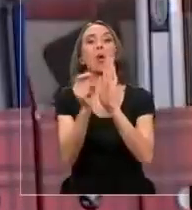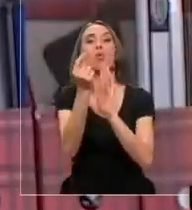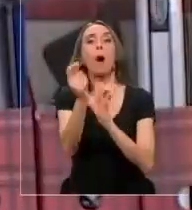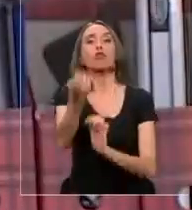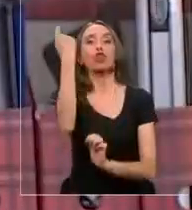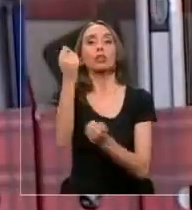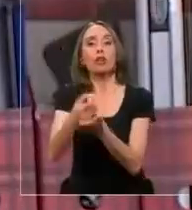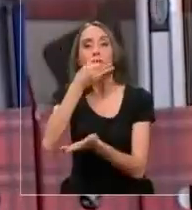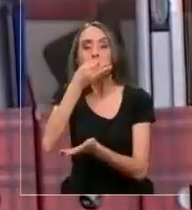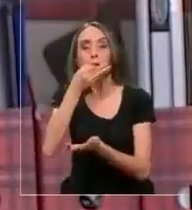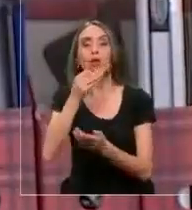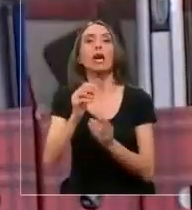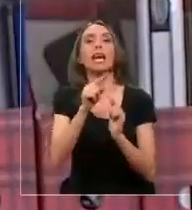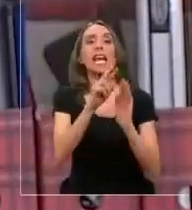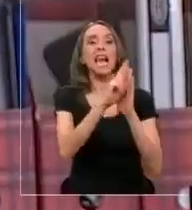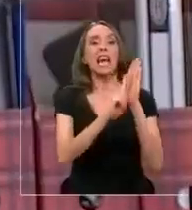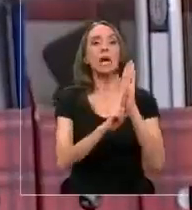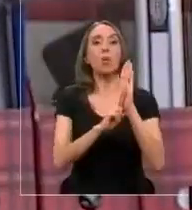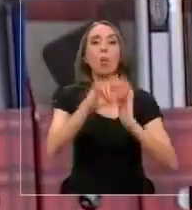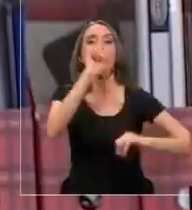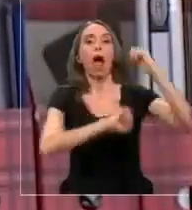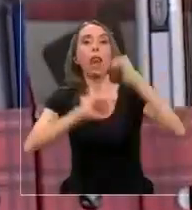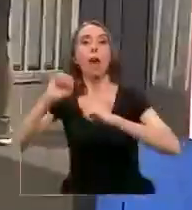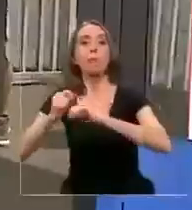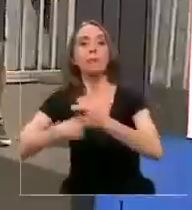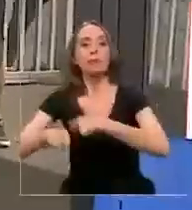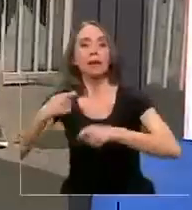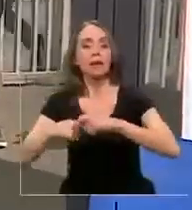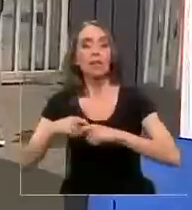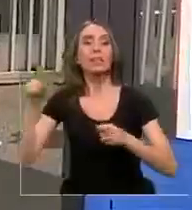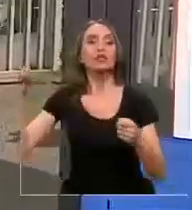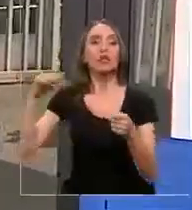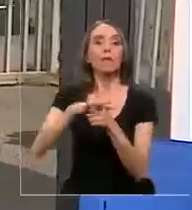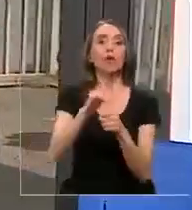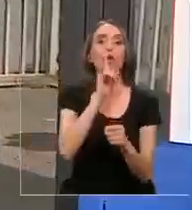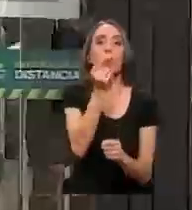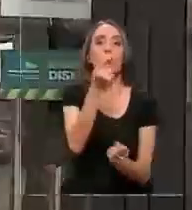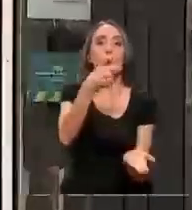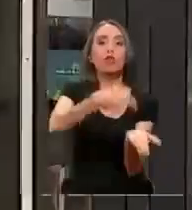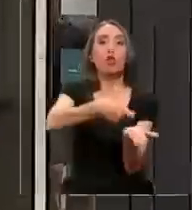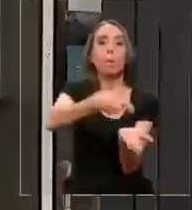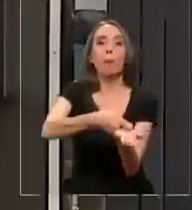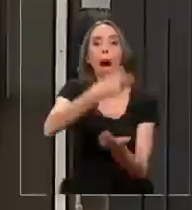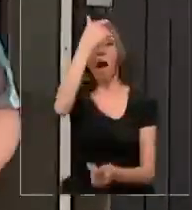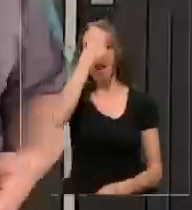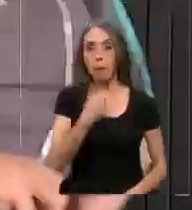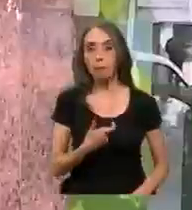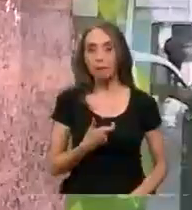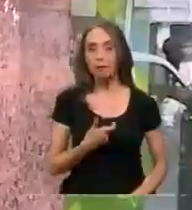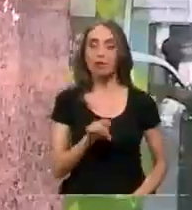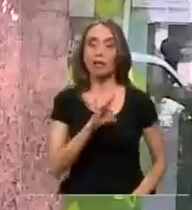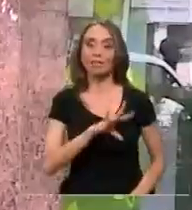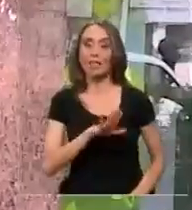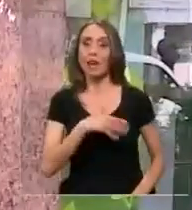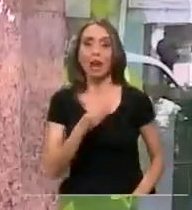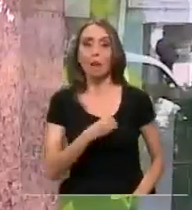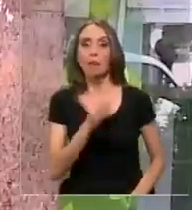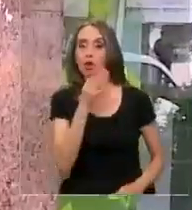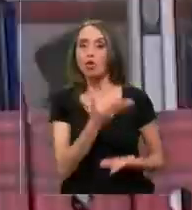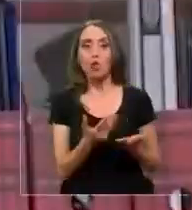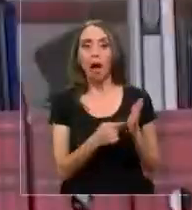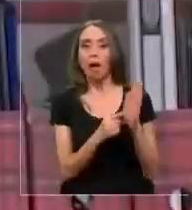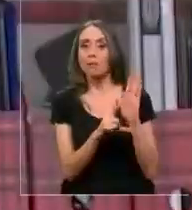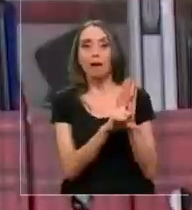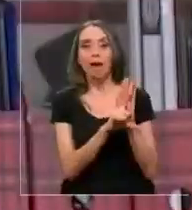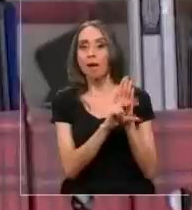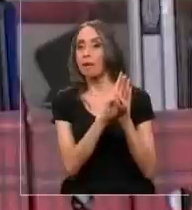mercado y eso incide directamente en el precio final al que acceden las personas sacan chiles lamentablemente no tenemos